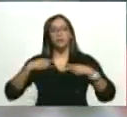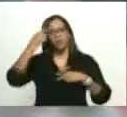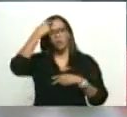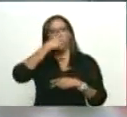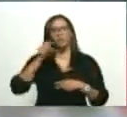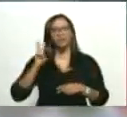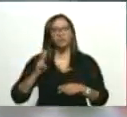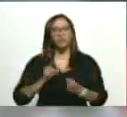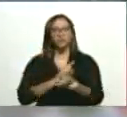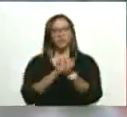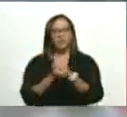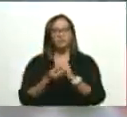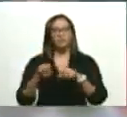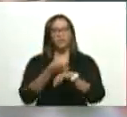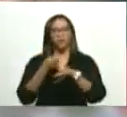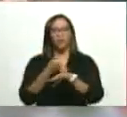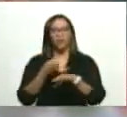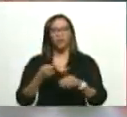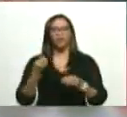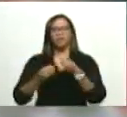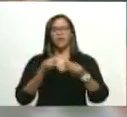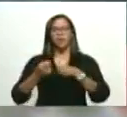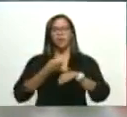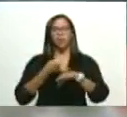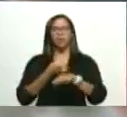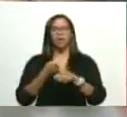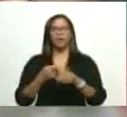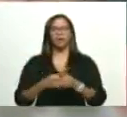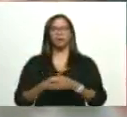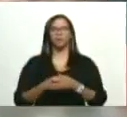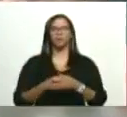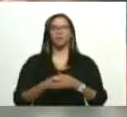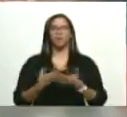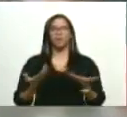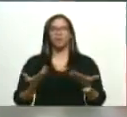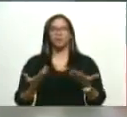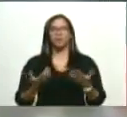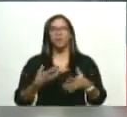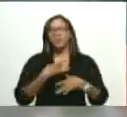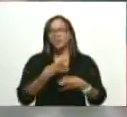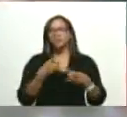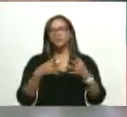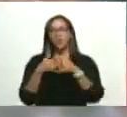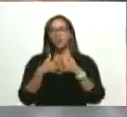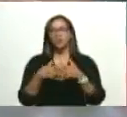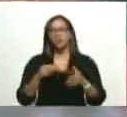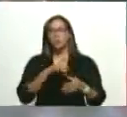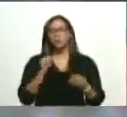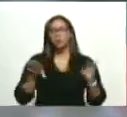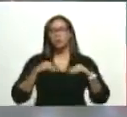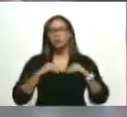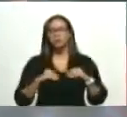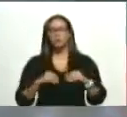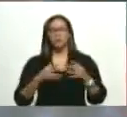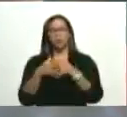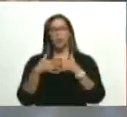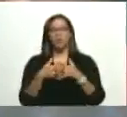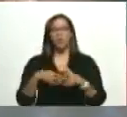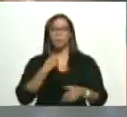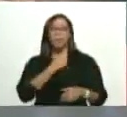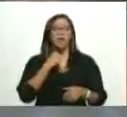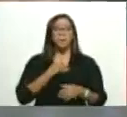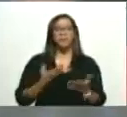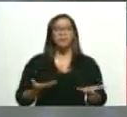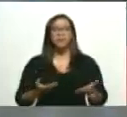gobierno. Hacia un gobierno que sea lacayo a sus intereses. Entonces, no puede venir Estados Unidos, y es muy lamentable que lo